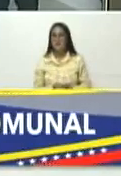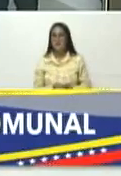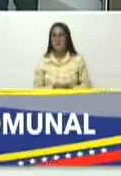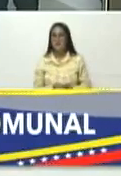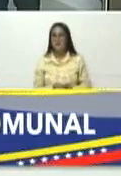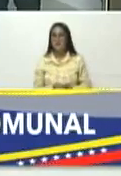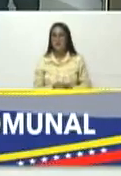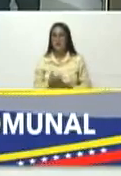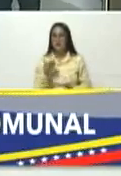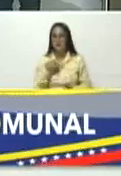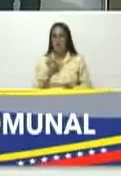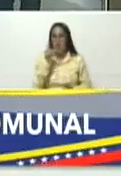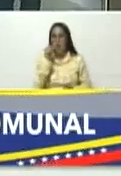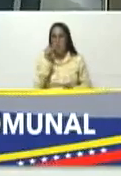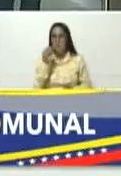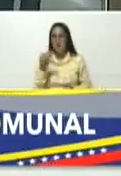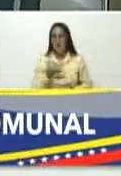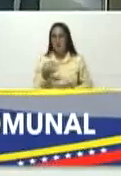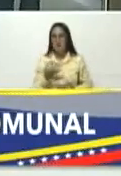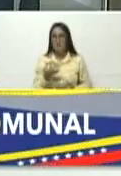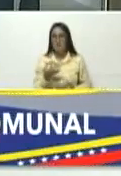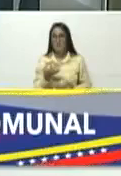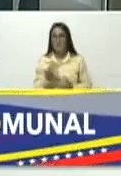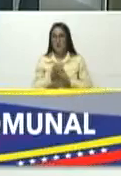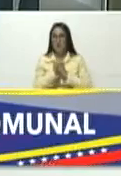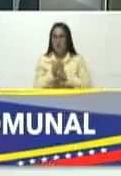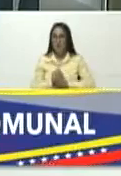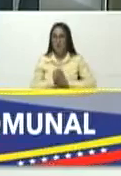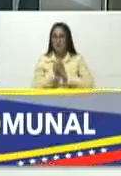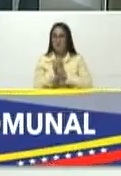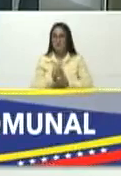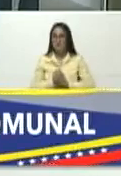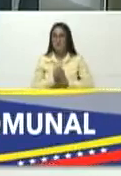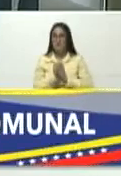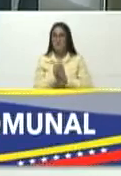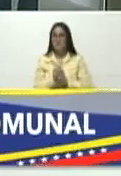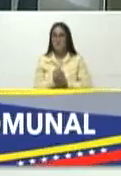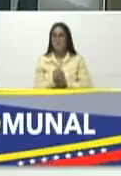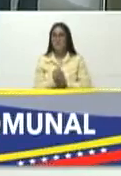Y soy un hombre de oración y de acción,